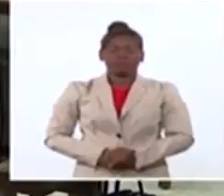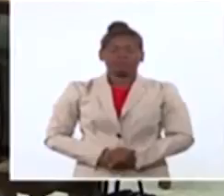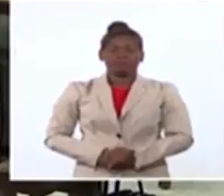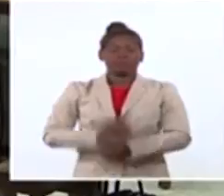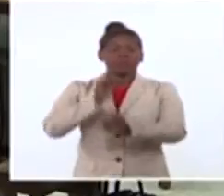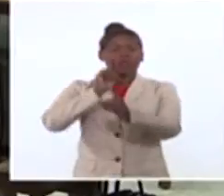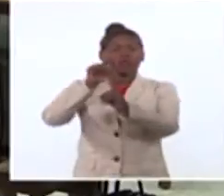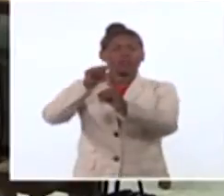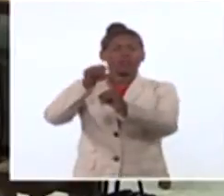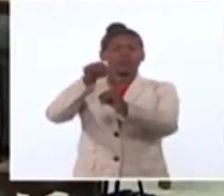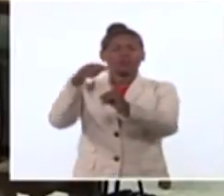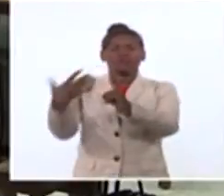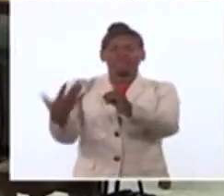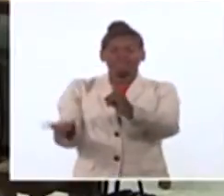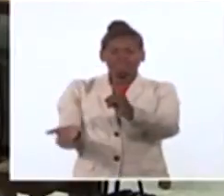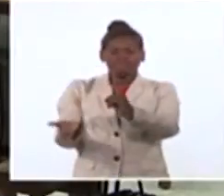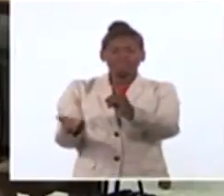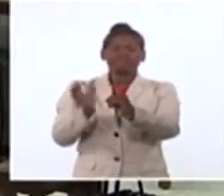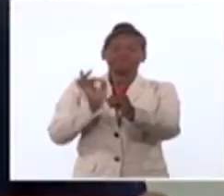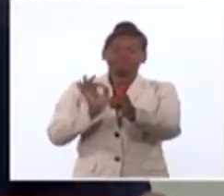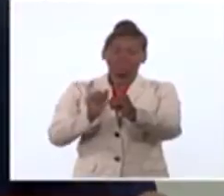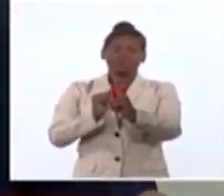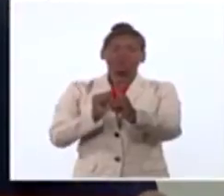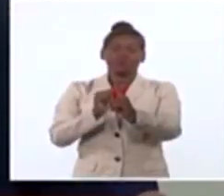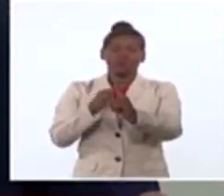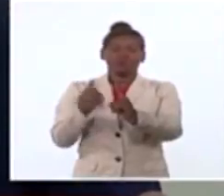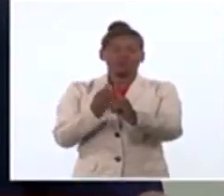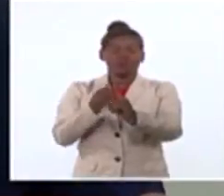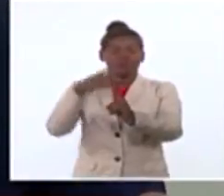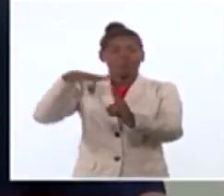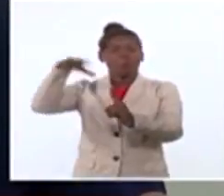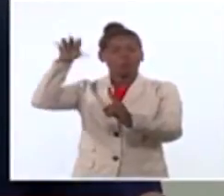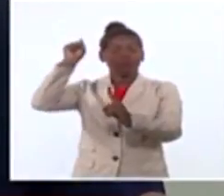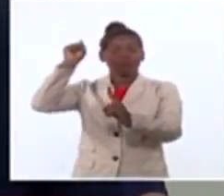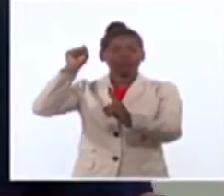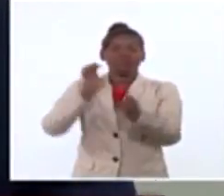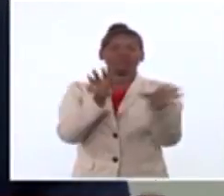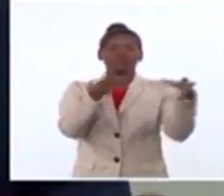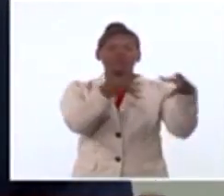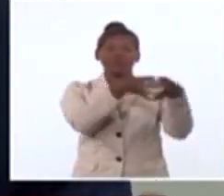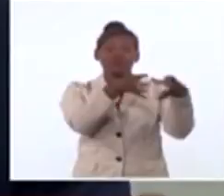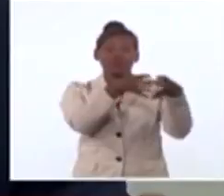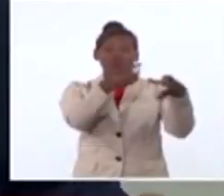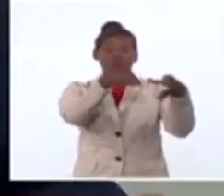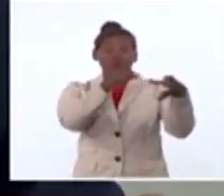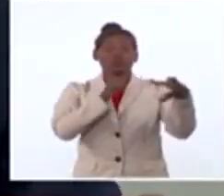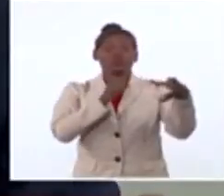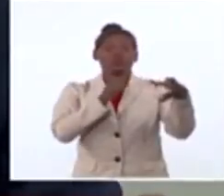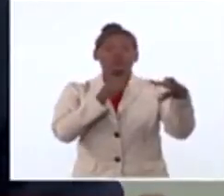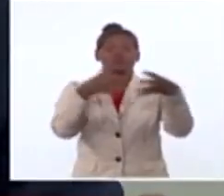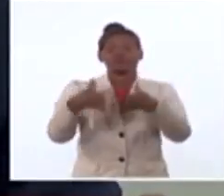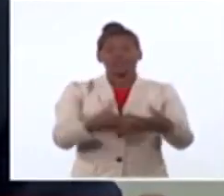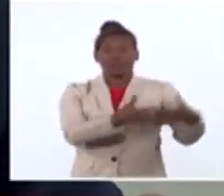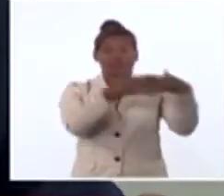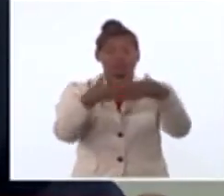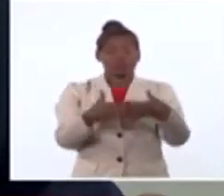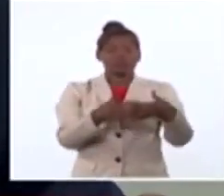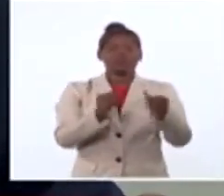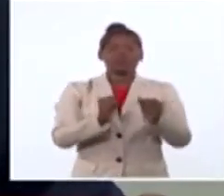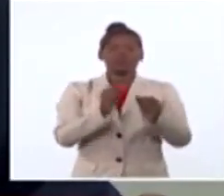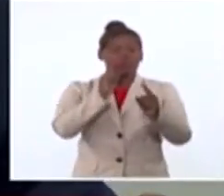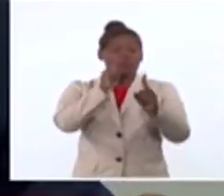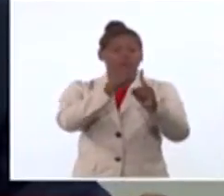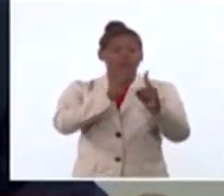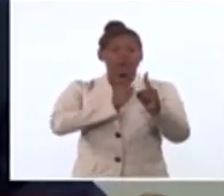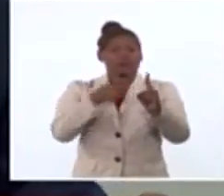de esta operación organizada desde centros de poder en Estados Unidos, en